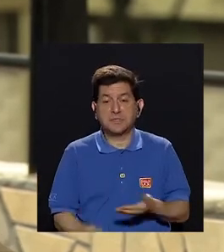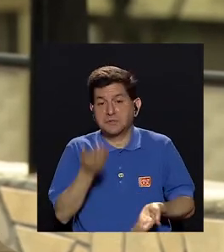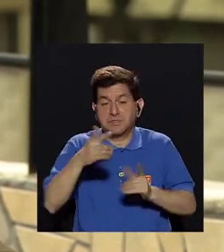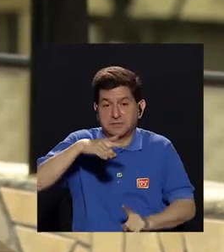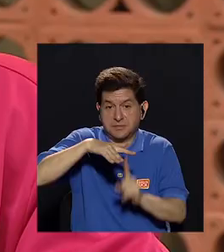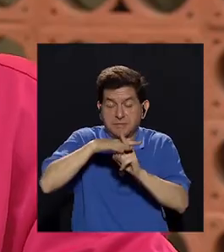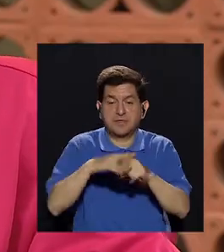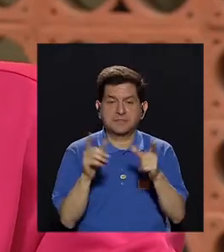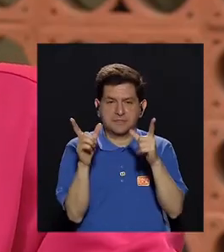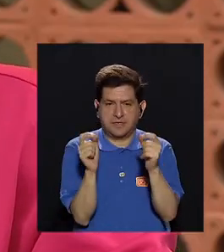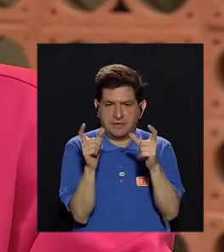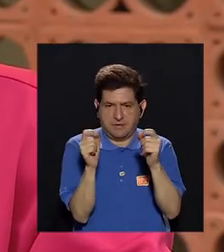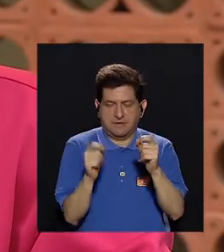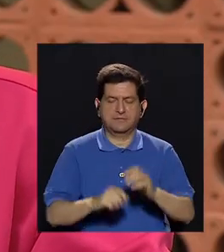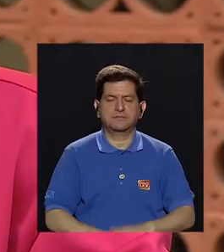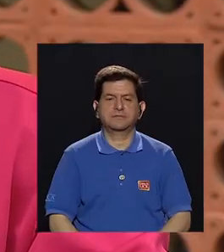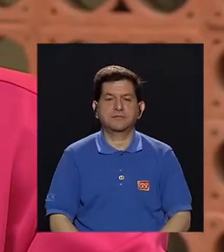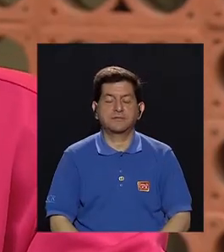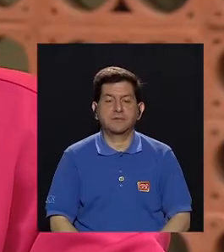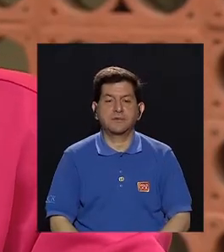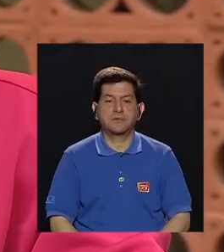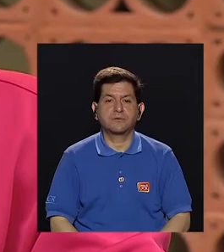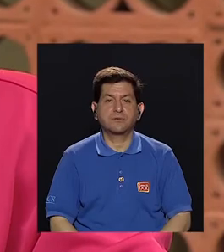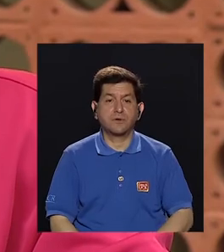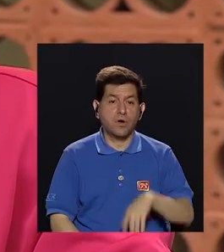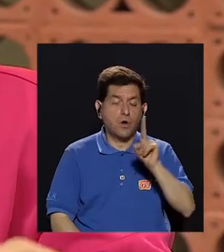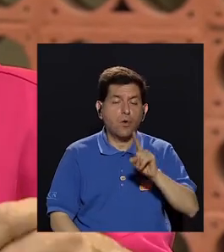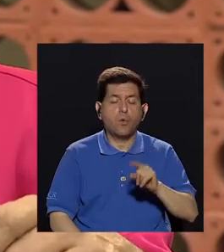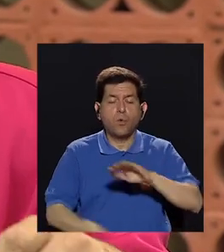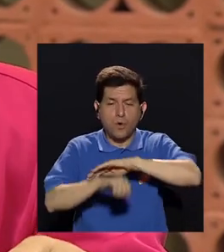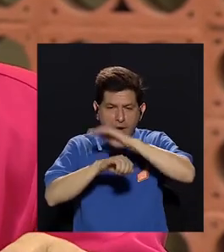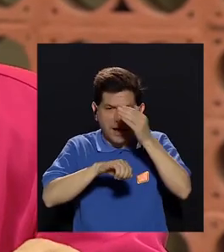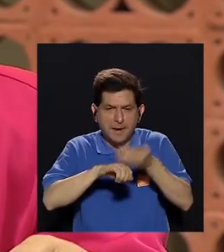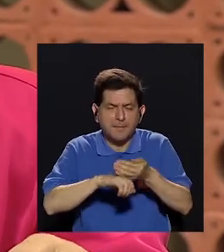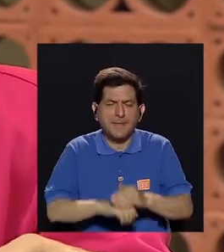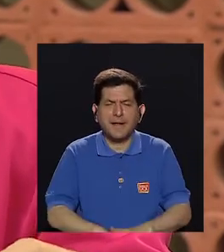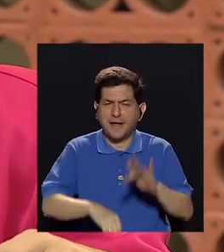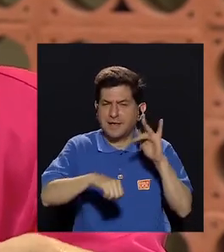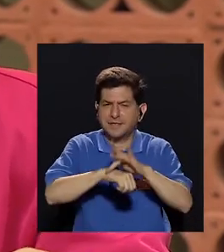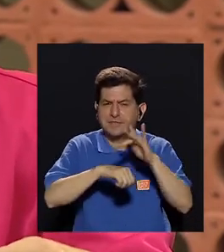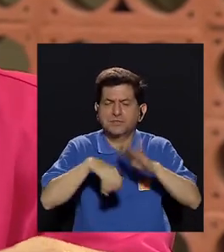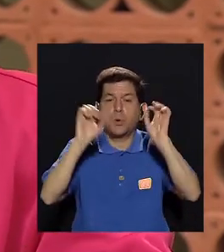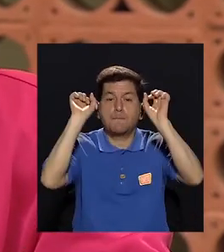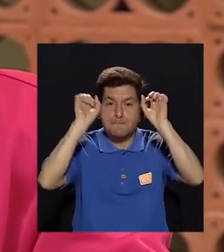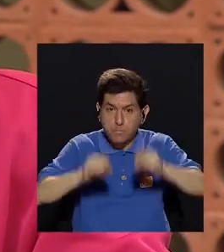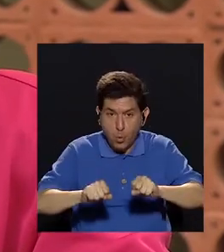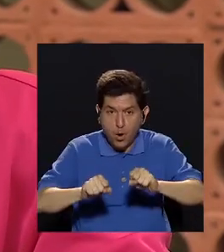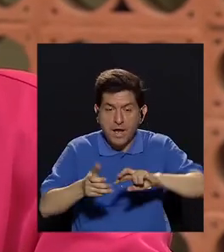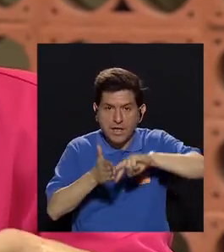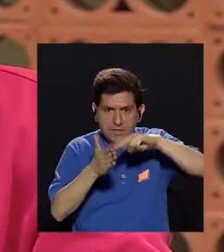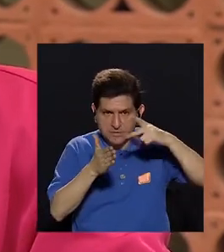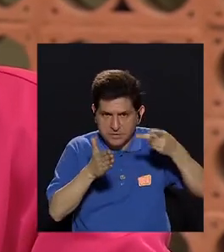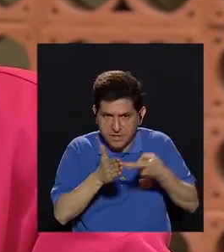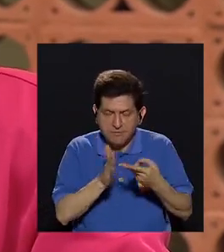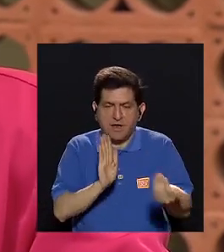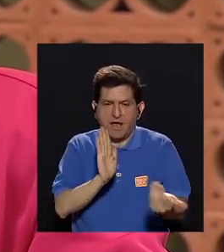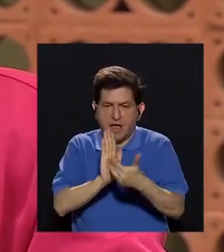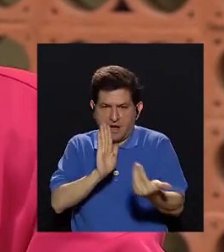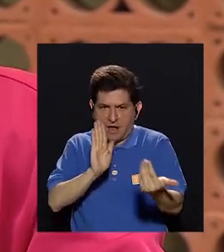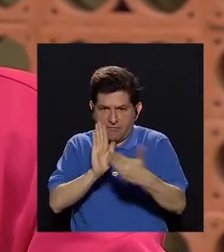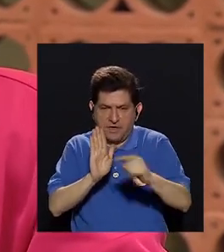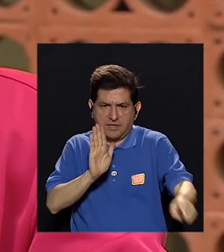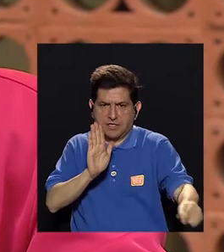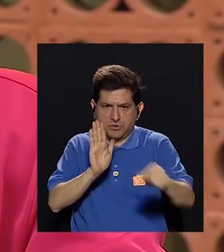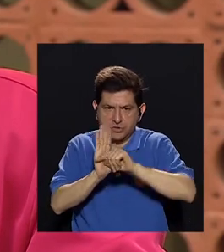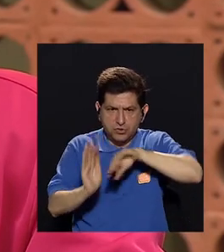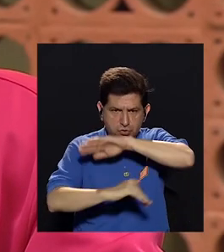mamarias. Doctora, yo quería preguntarle si un embarazo a temprana edad puede eventualmente